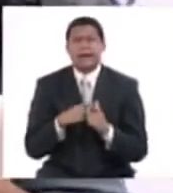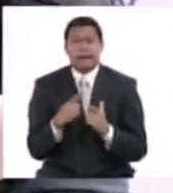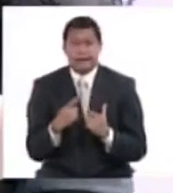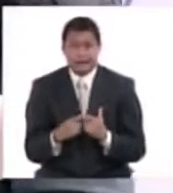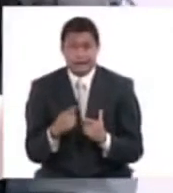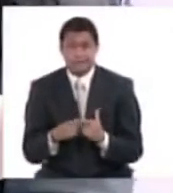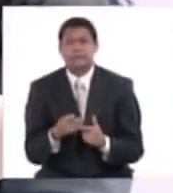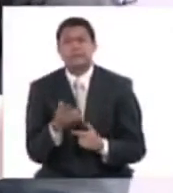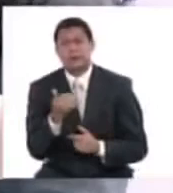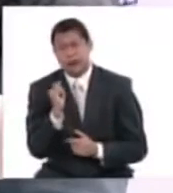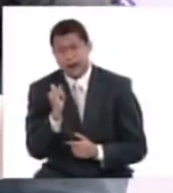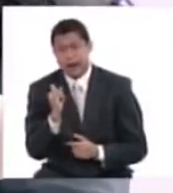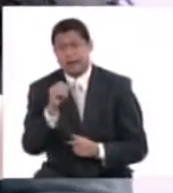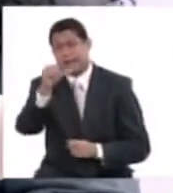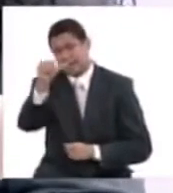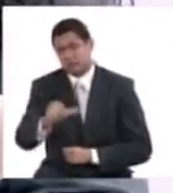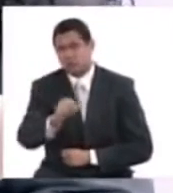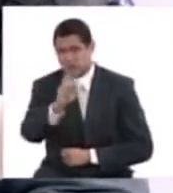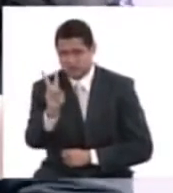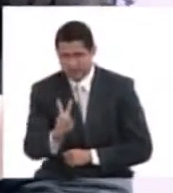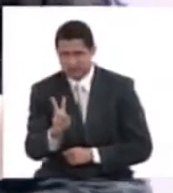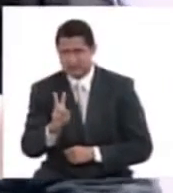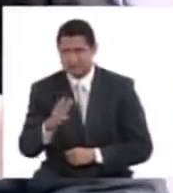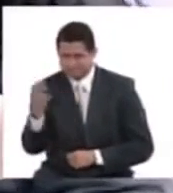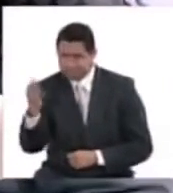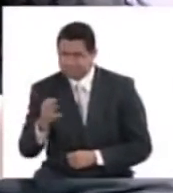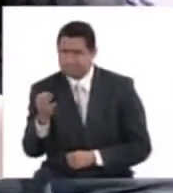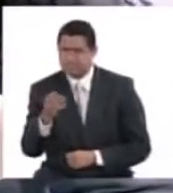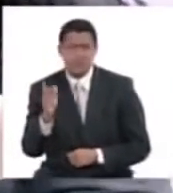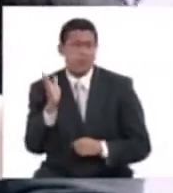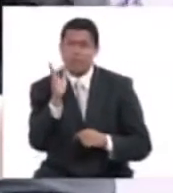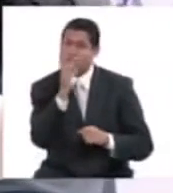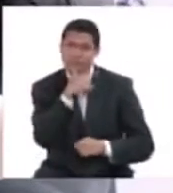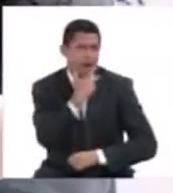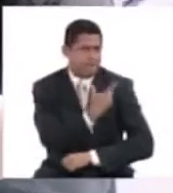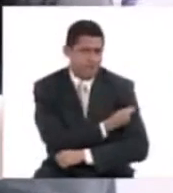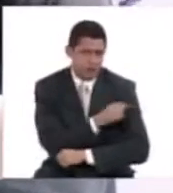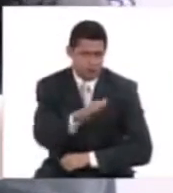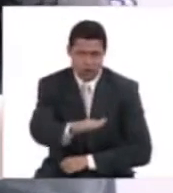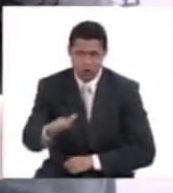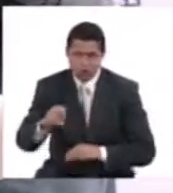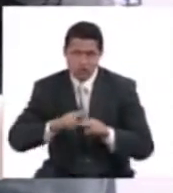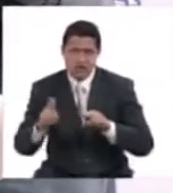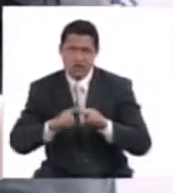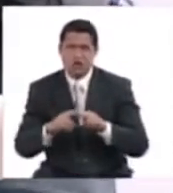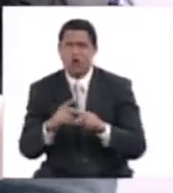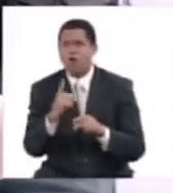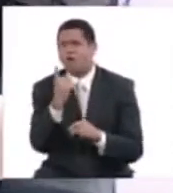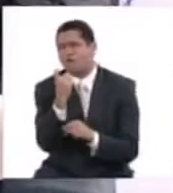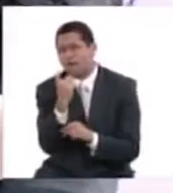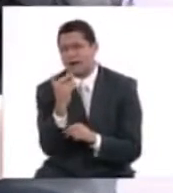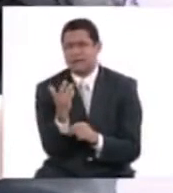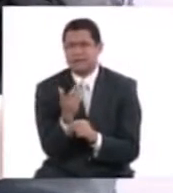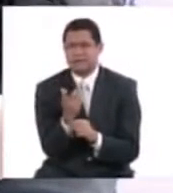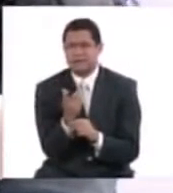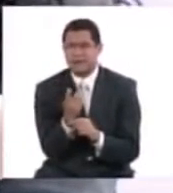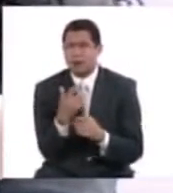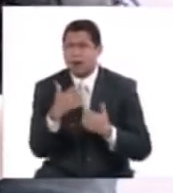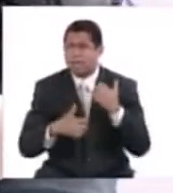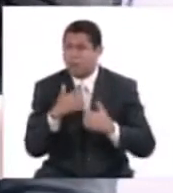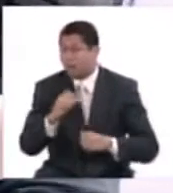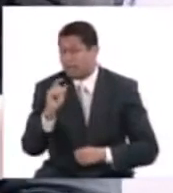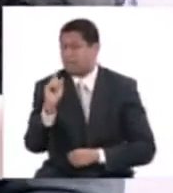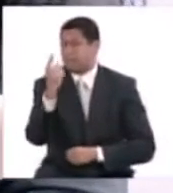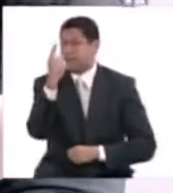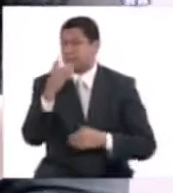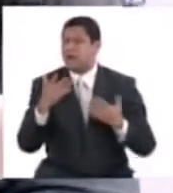presentan estos casos al sur del país. Seguramente o porque no están vacunados o porque la vacunación es incompleta. ¿Cuál es el problema